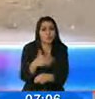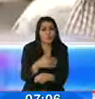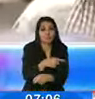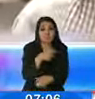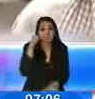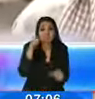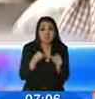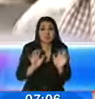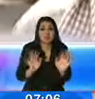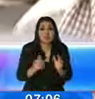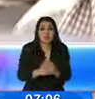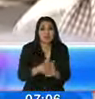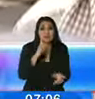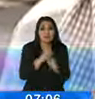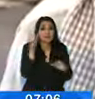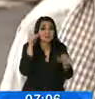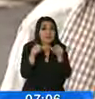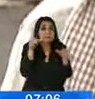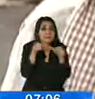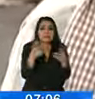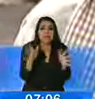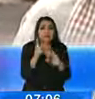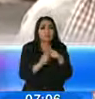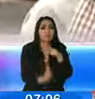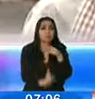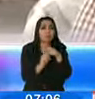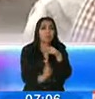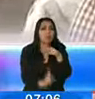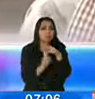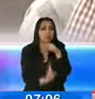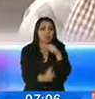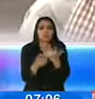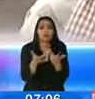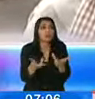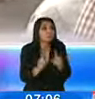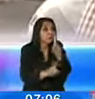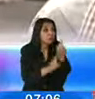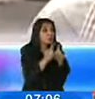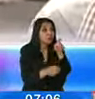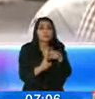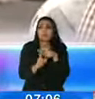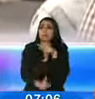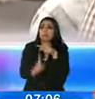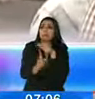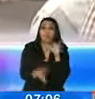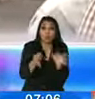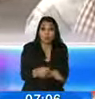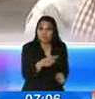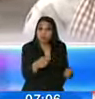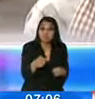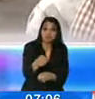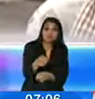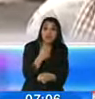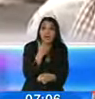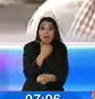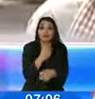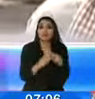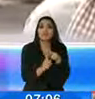memoria. Lagunas mentales que él tiene. Se olvida de todo el momento en que sucede